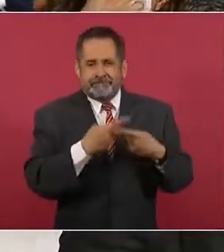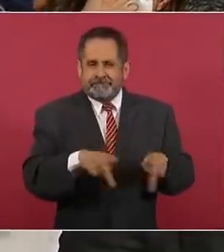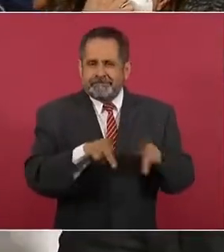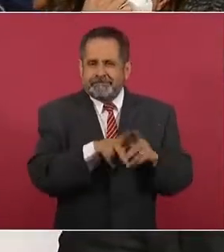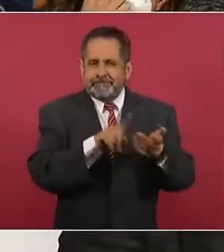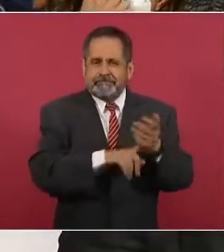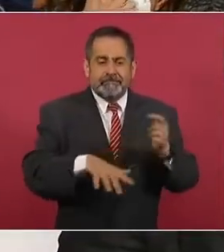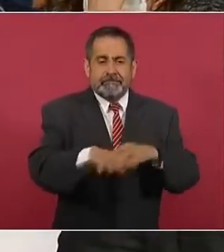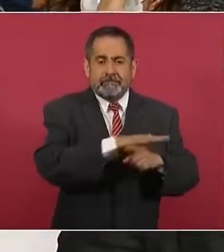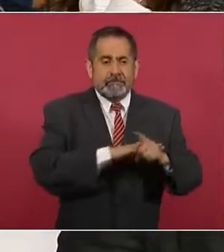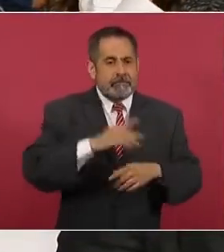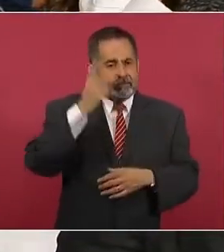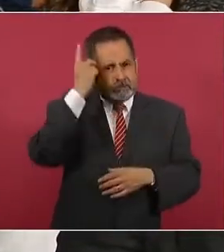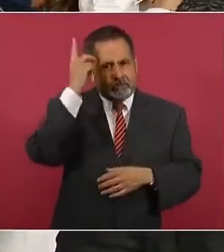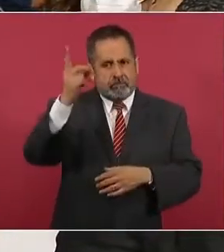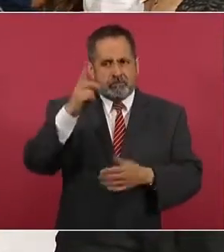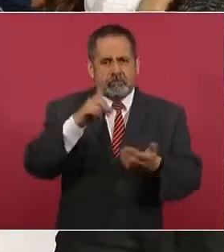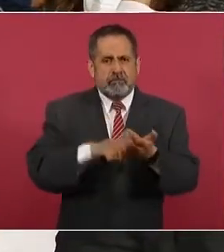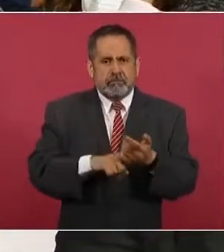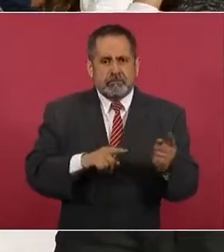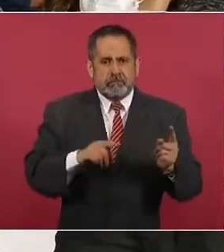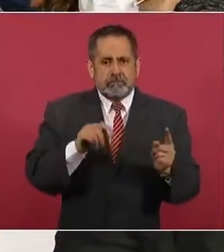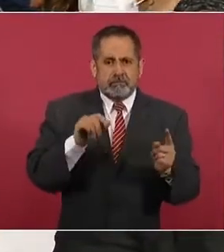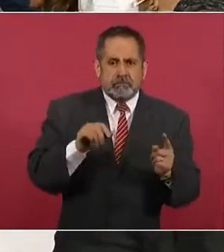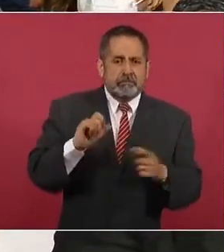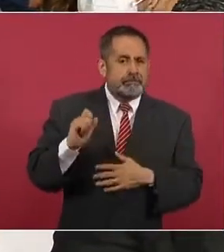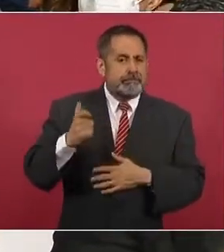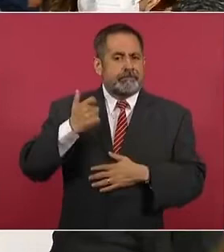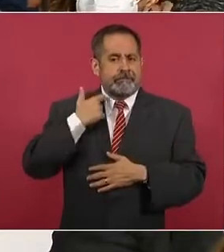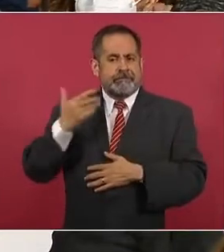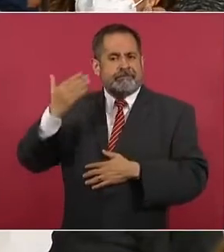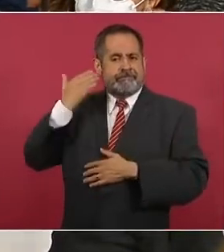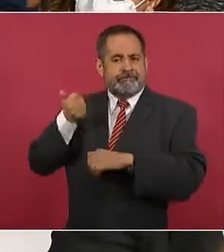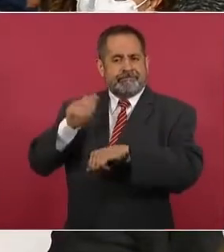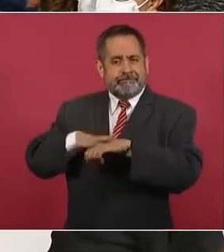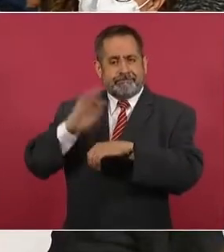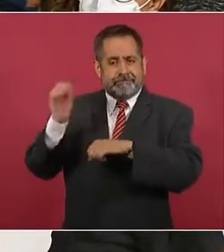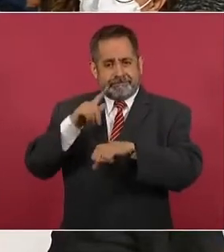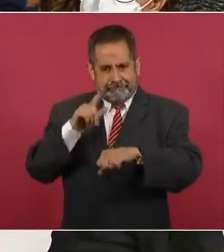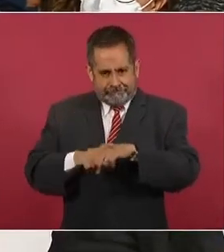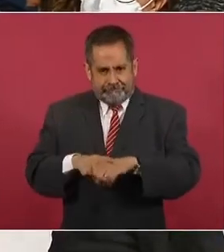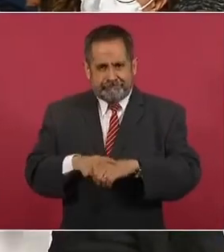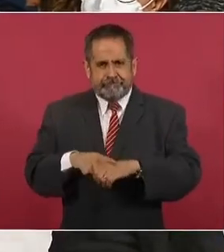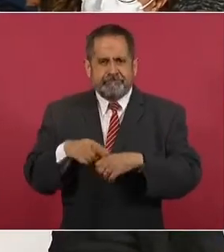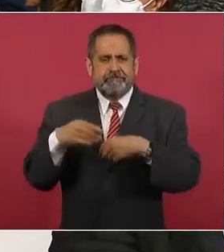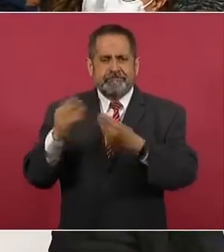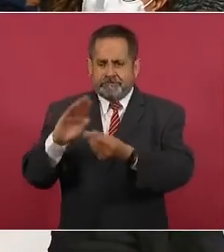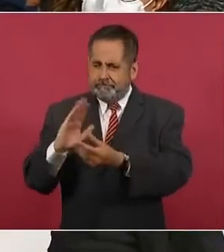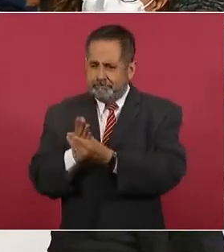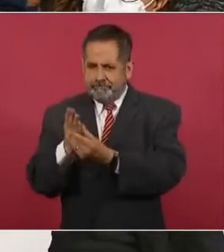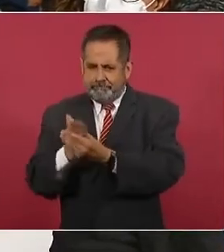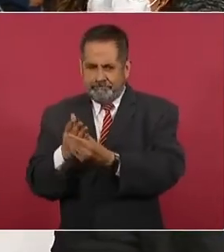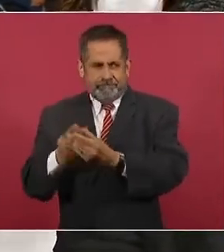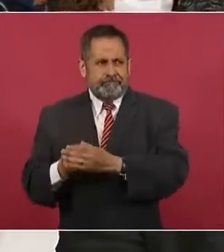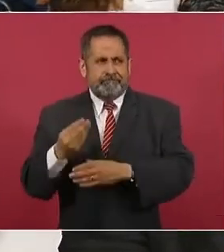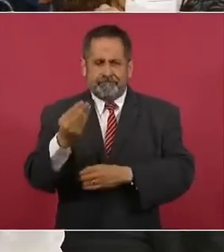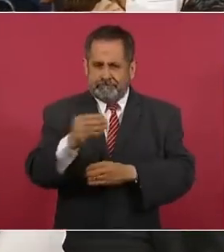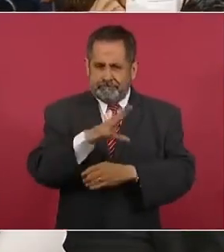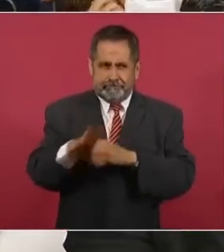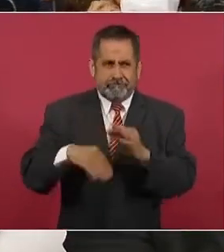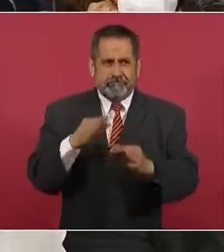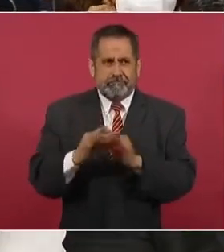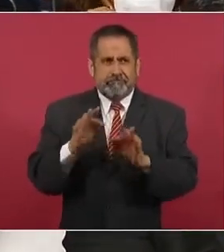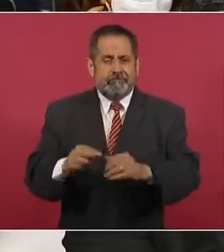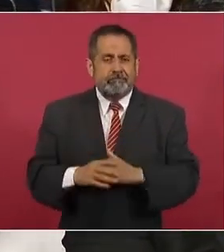a algunas personas de otras administraciones federales. que ya le vamos a tener también la información, porque luego